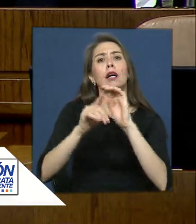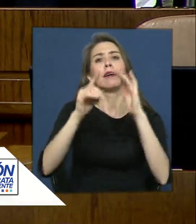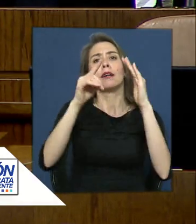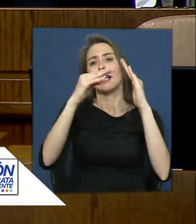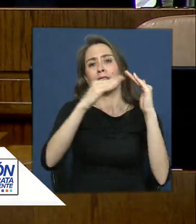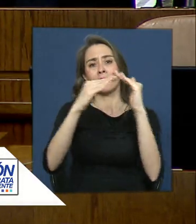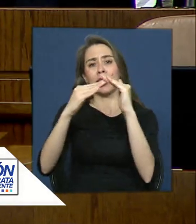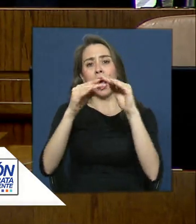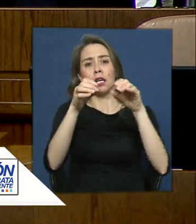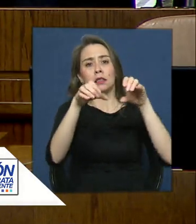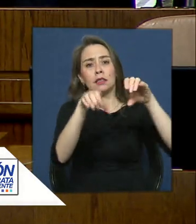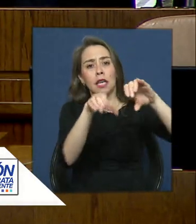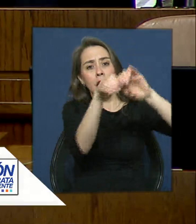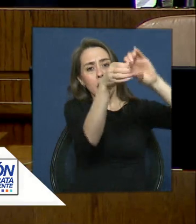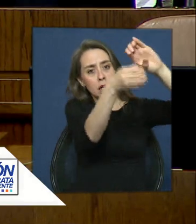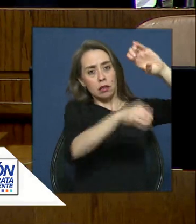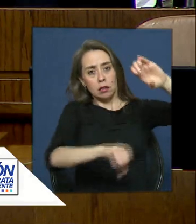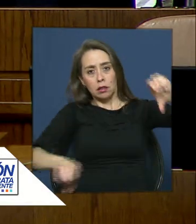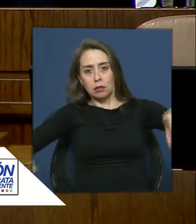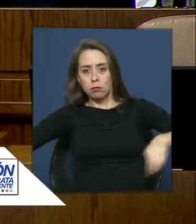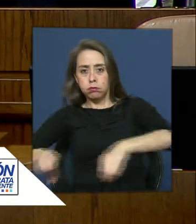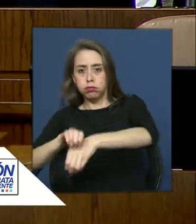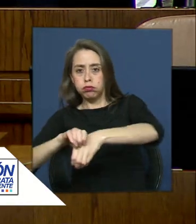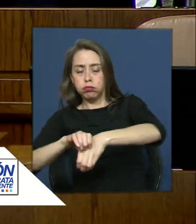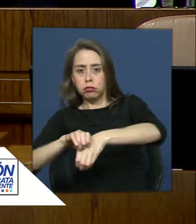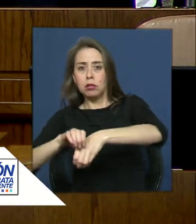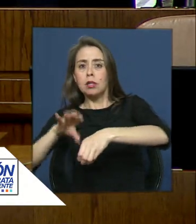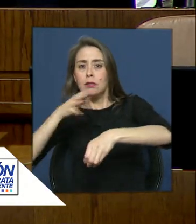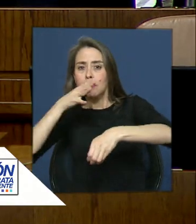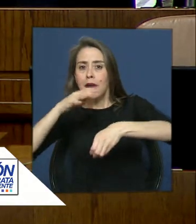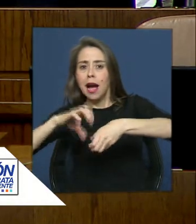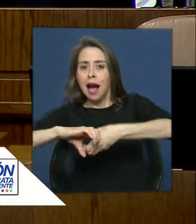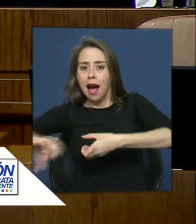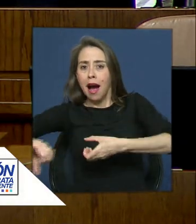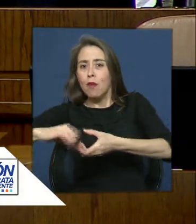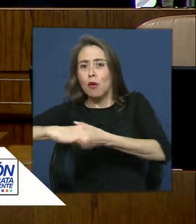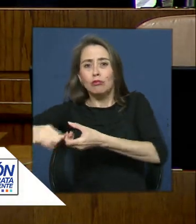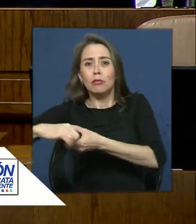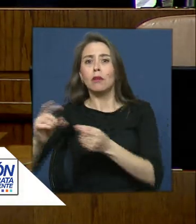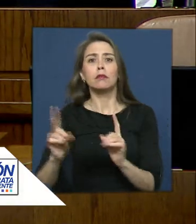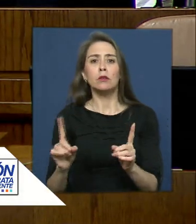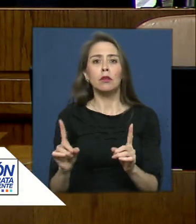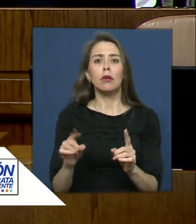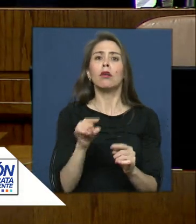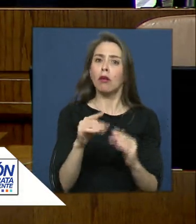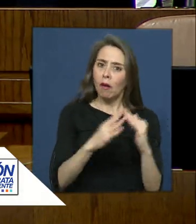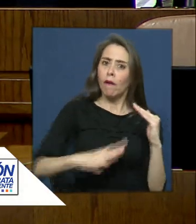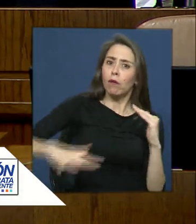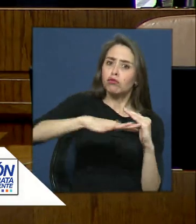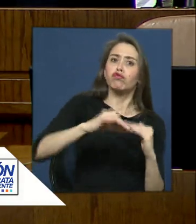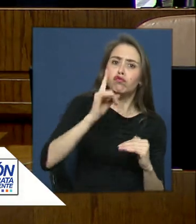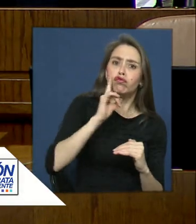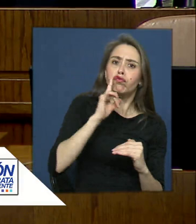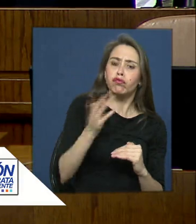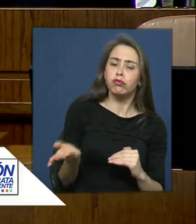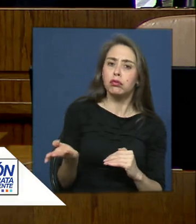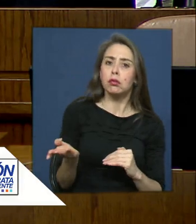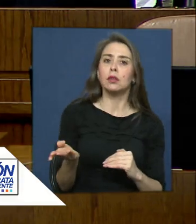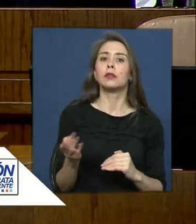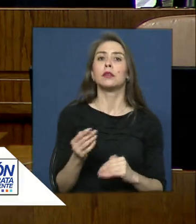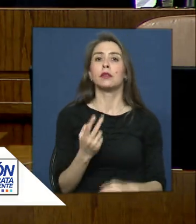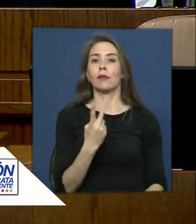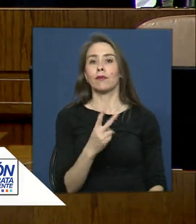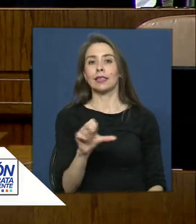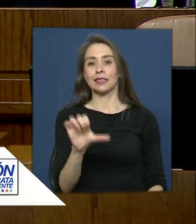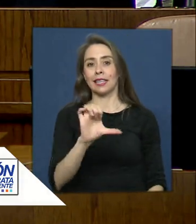pese a que la localidad de Valle Simpson sí cuenta con una red de alcantarillado público. Y con tal motivo, el día